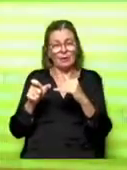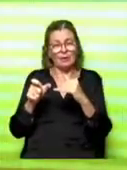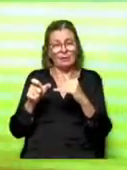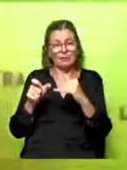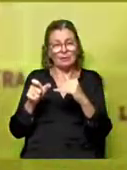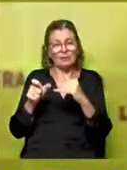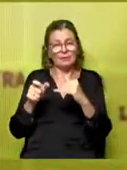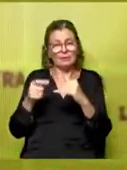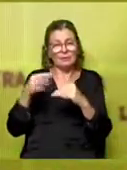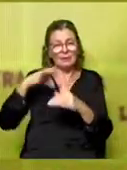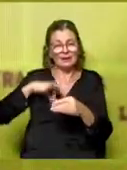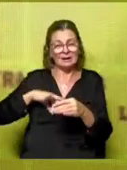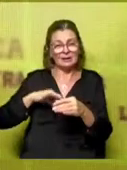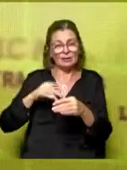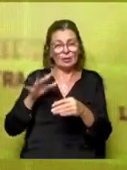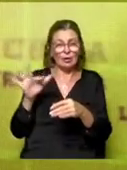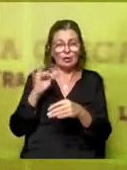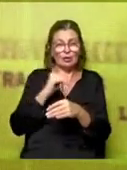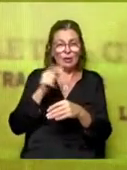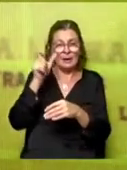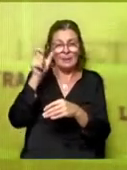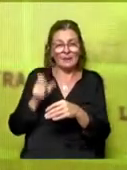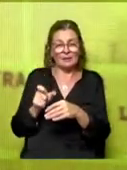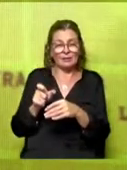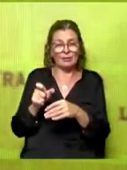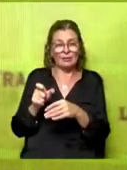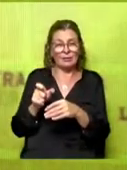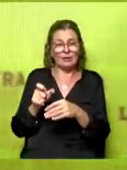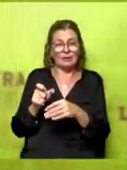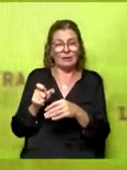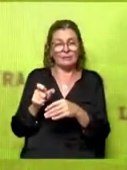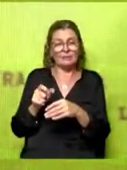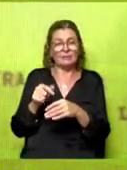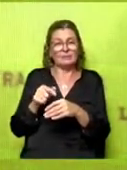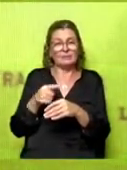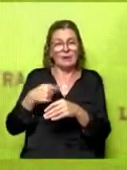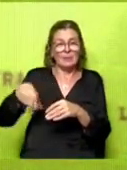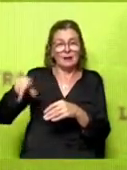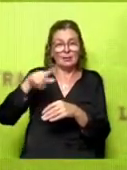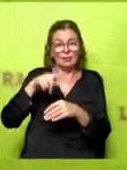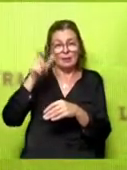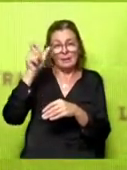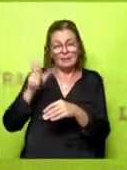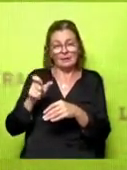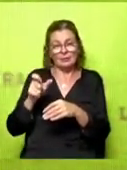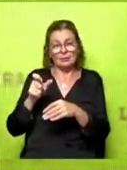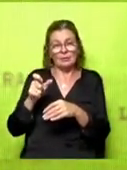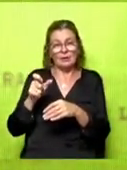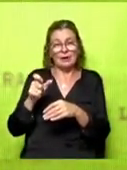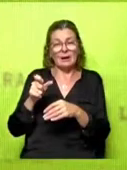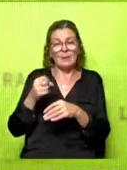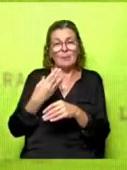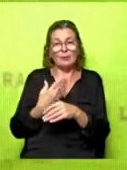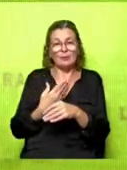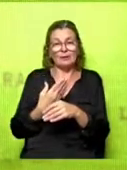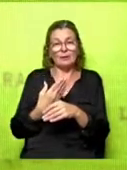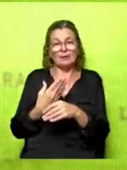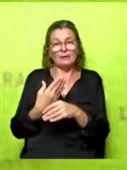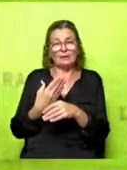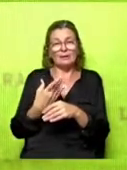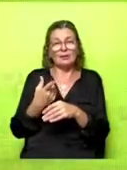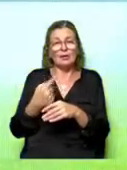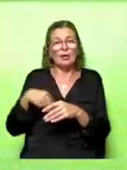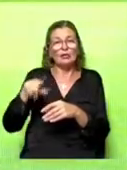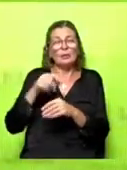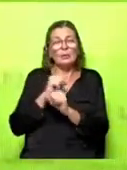un ingreso, todas las personas, incondicional, renta básica, para todas las personas tiene que ser, porque